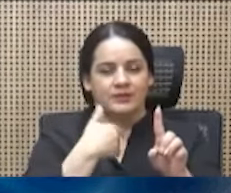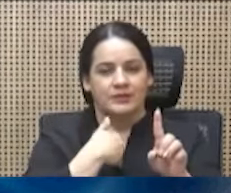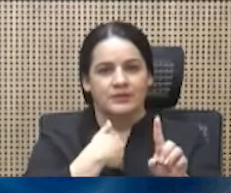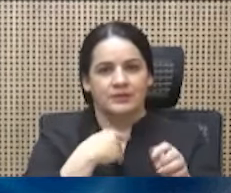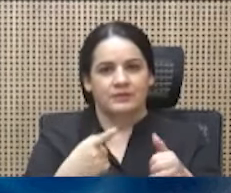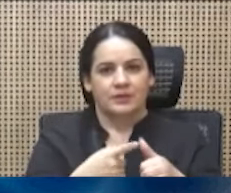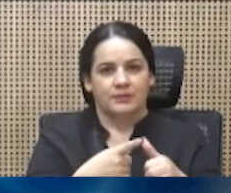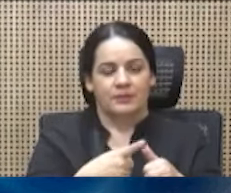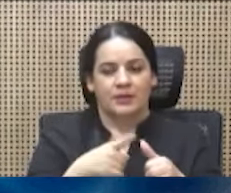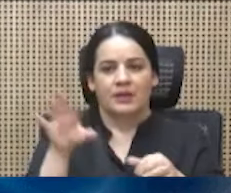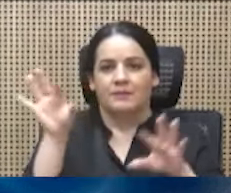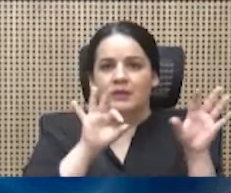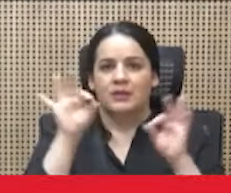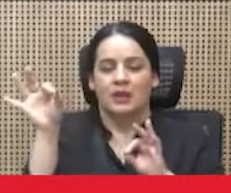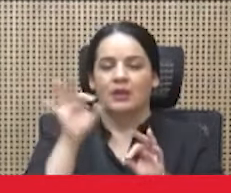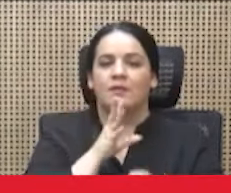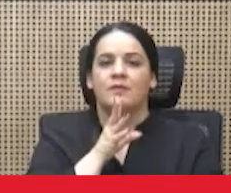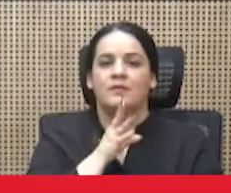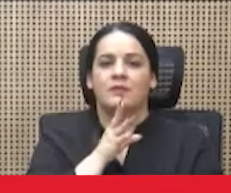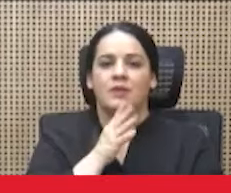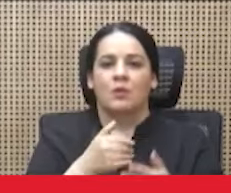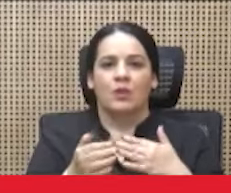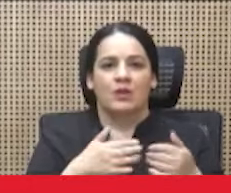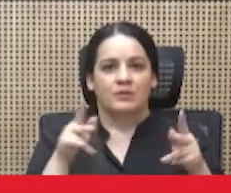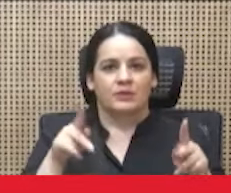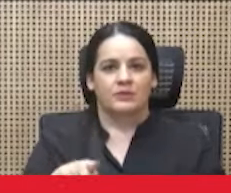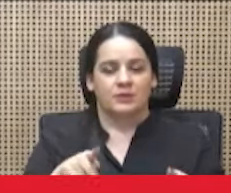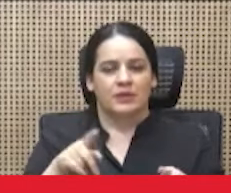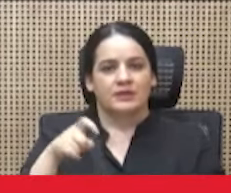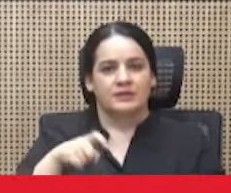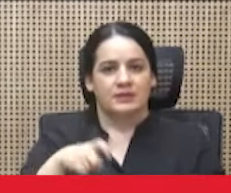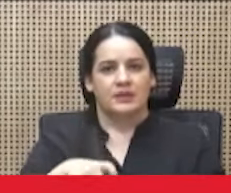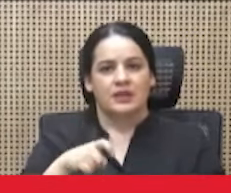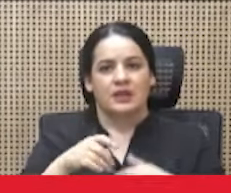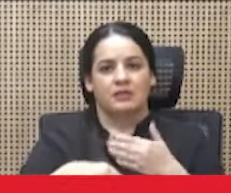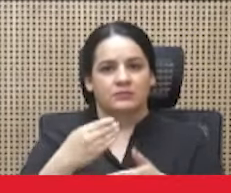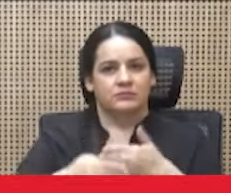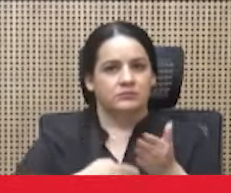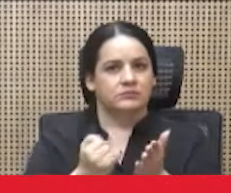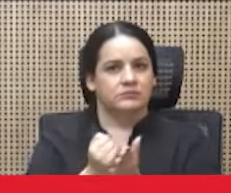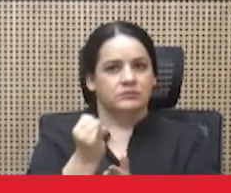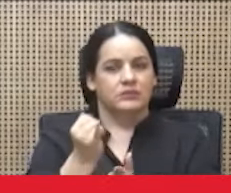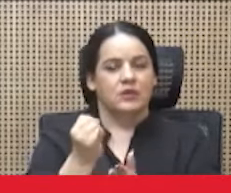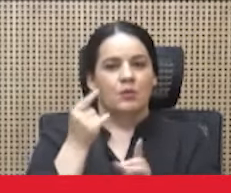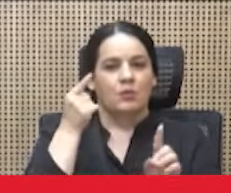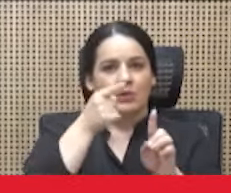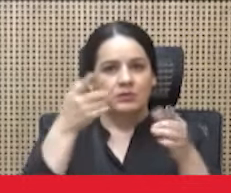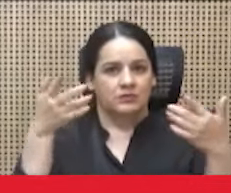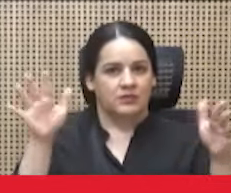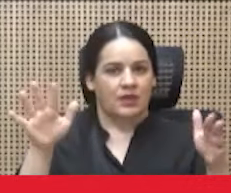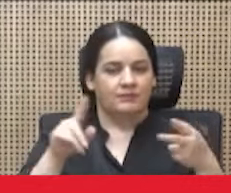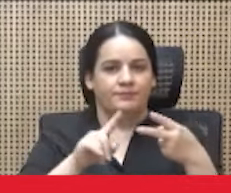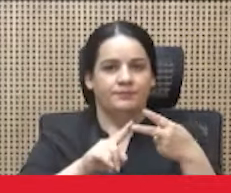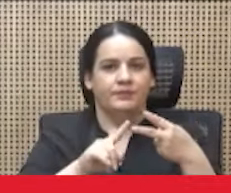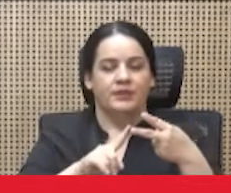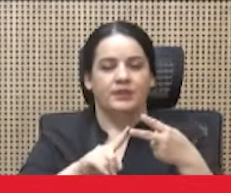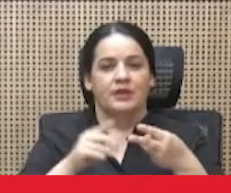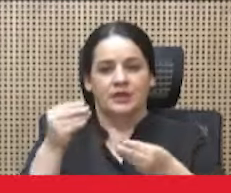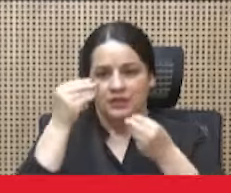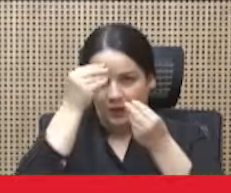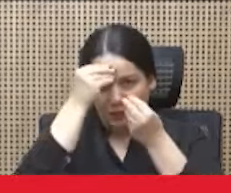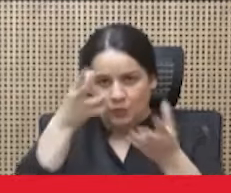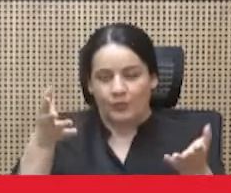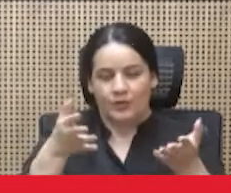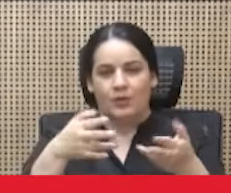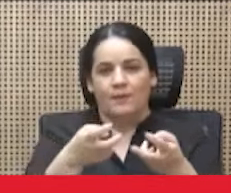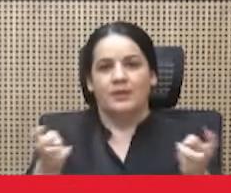invitar a comparecer a cualquier persona que estime pertinente en el transcurso de investigación, objetivo cumplido. 2, rendir un informe al plenario